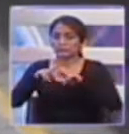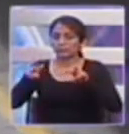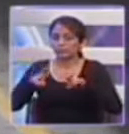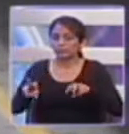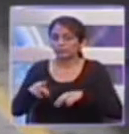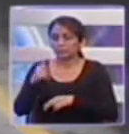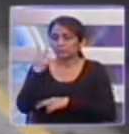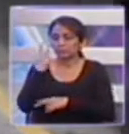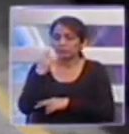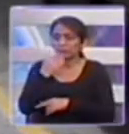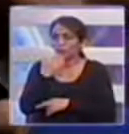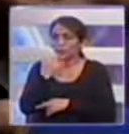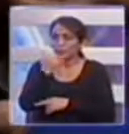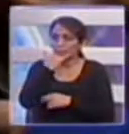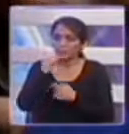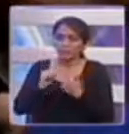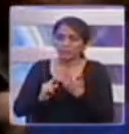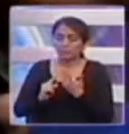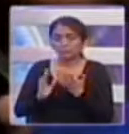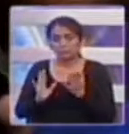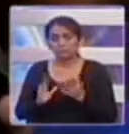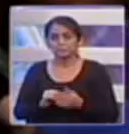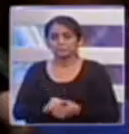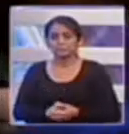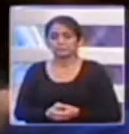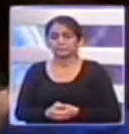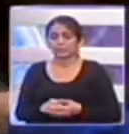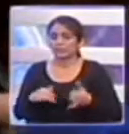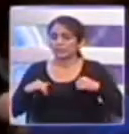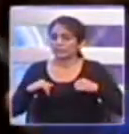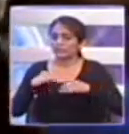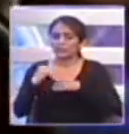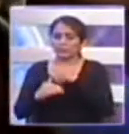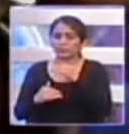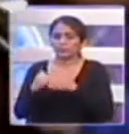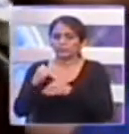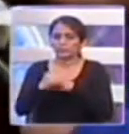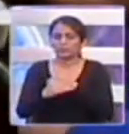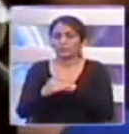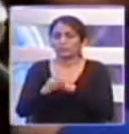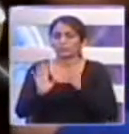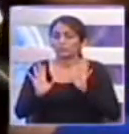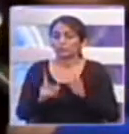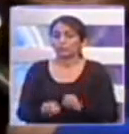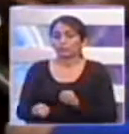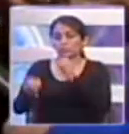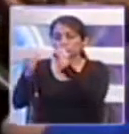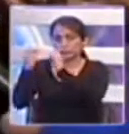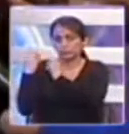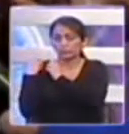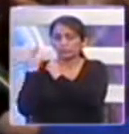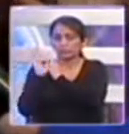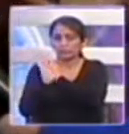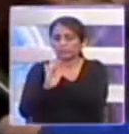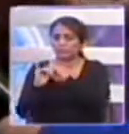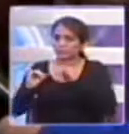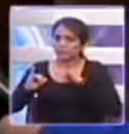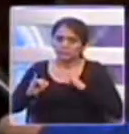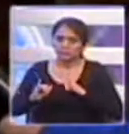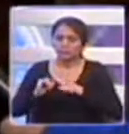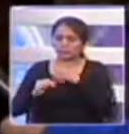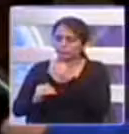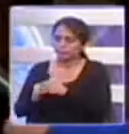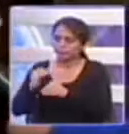generada en el proyecto. Realmente los procesos tienen que darse por obligación y cada cosa iremos tratando en la medida en que